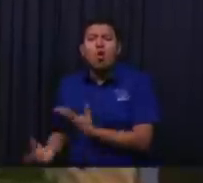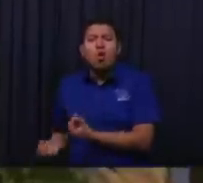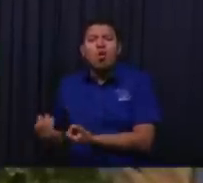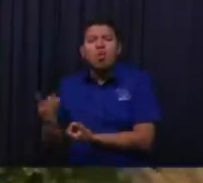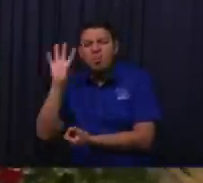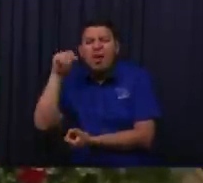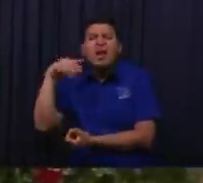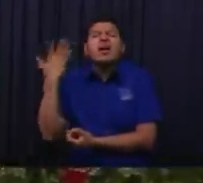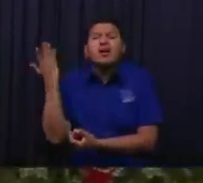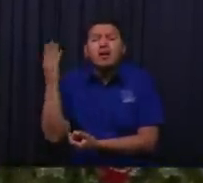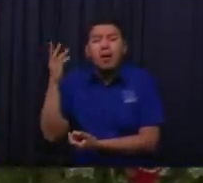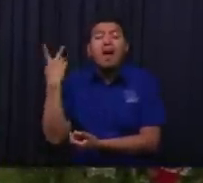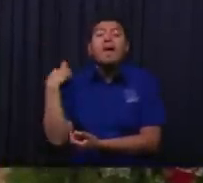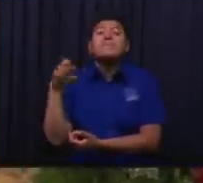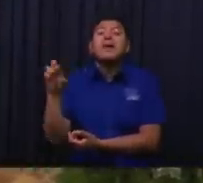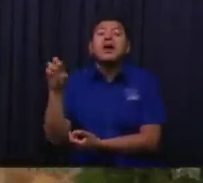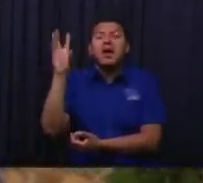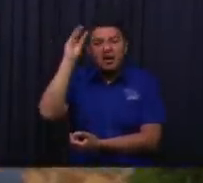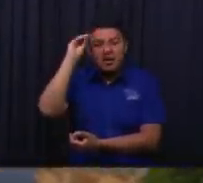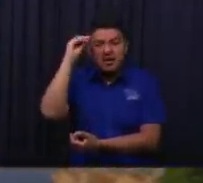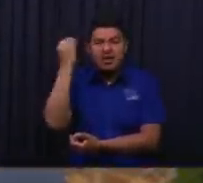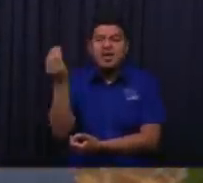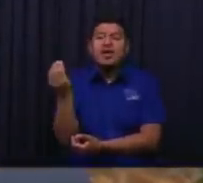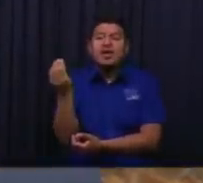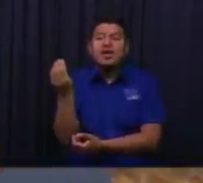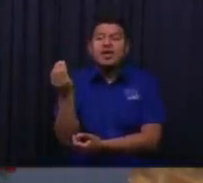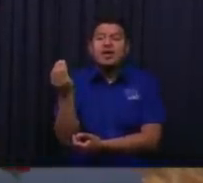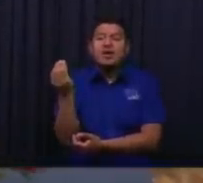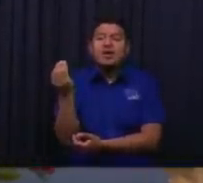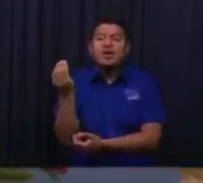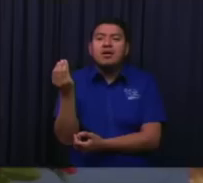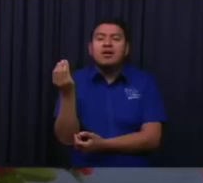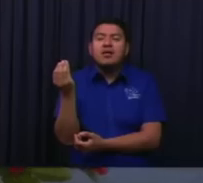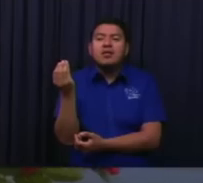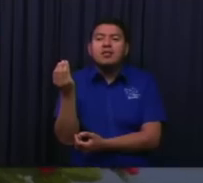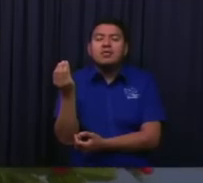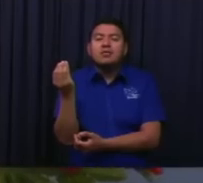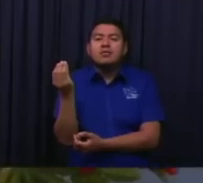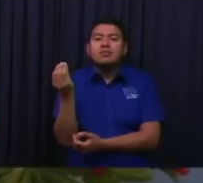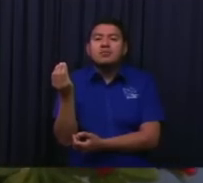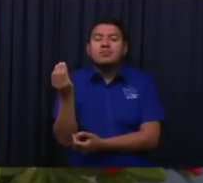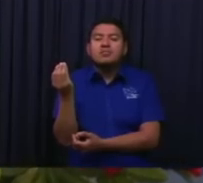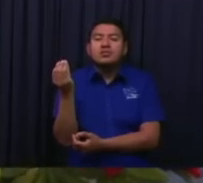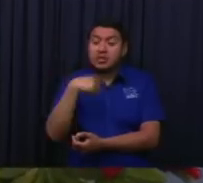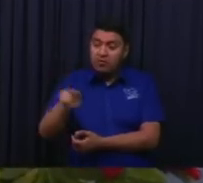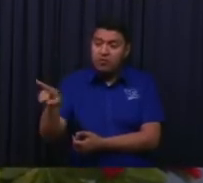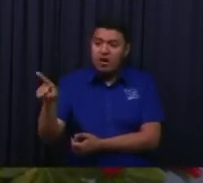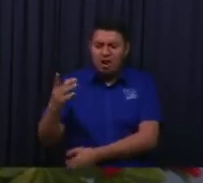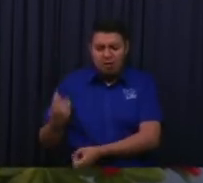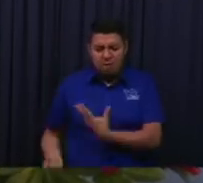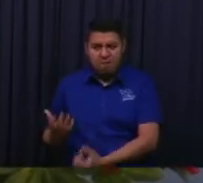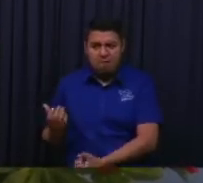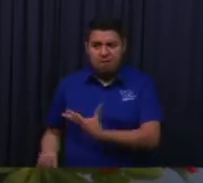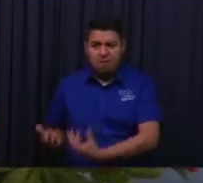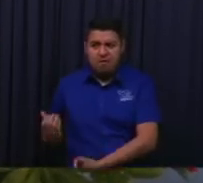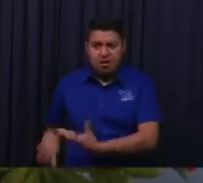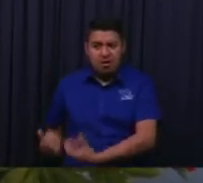qué? ¿Para qué baja al infierno? ¿Para qué bajó el Señor al infierno? ¿Perdón?